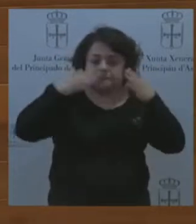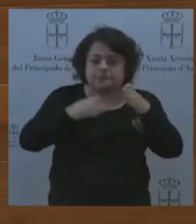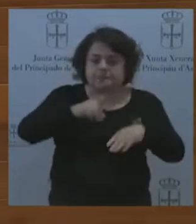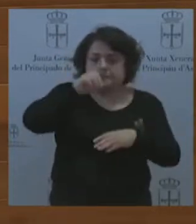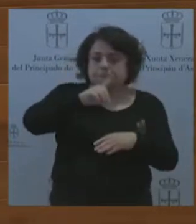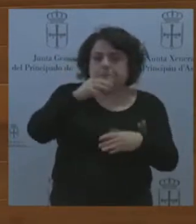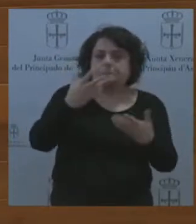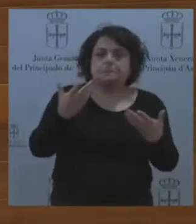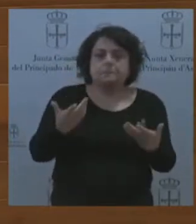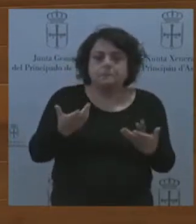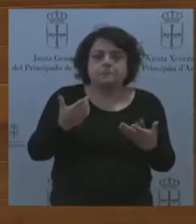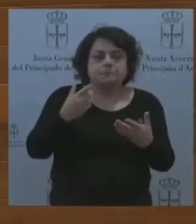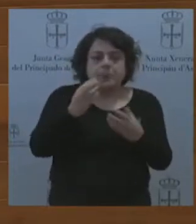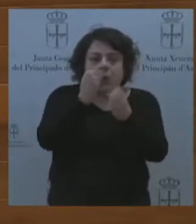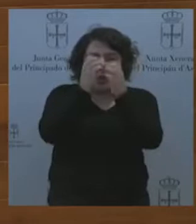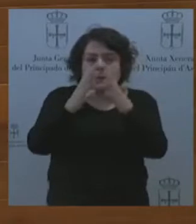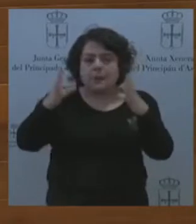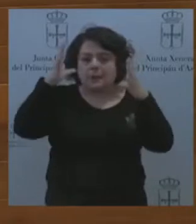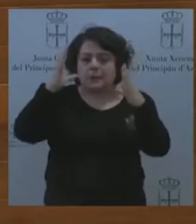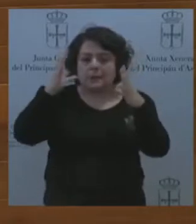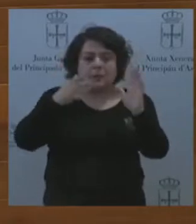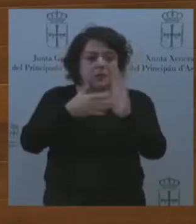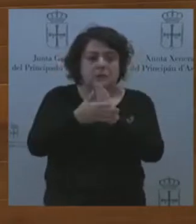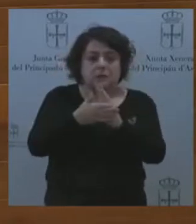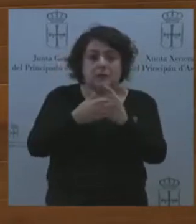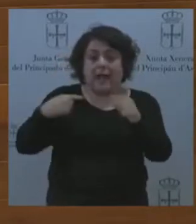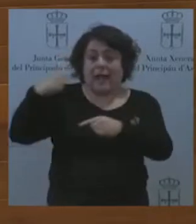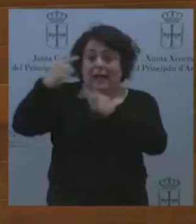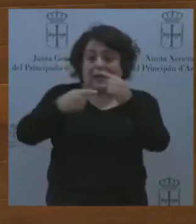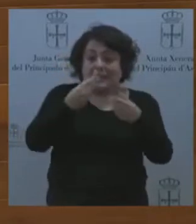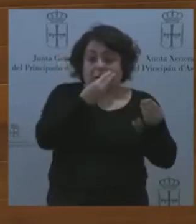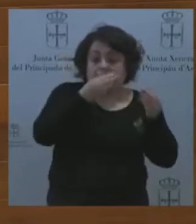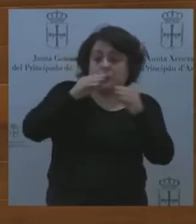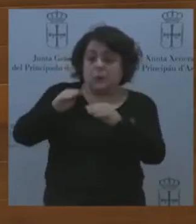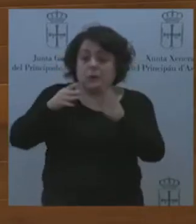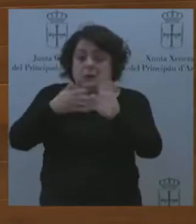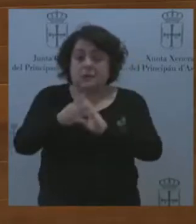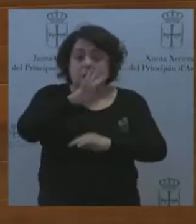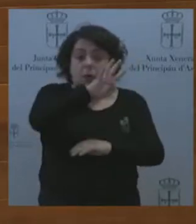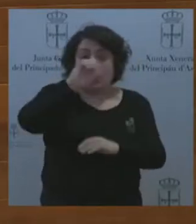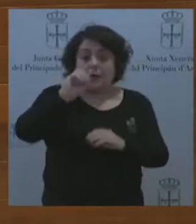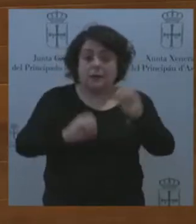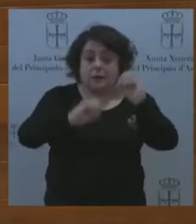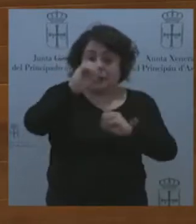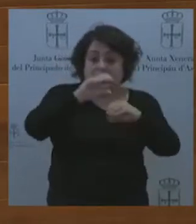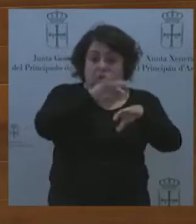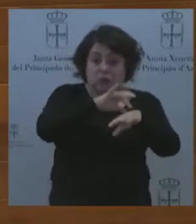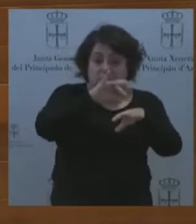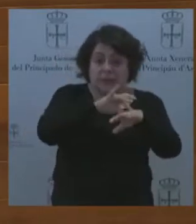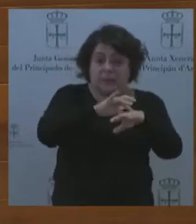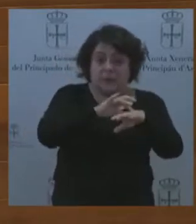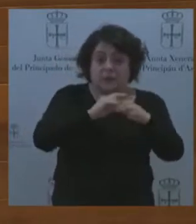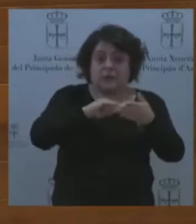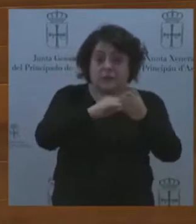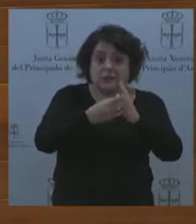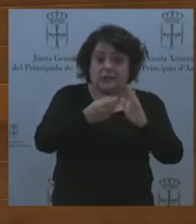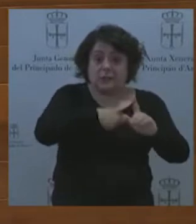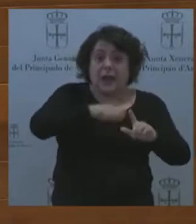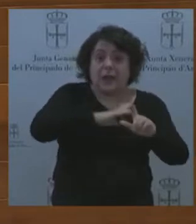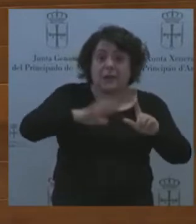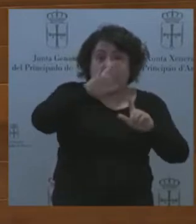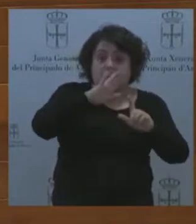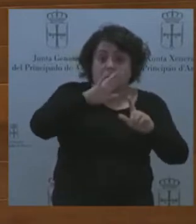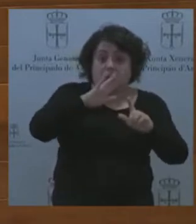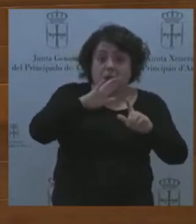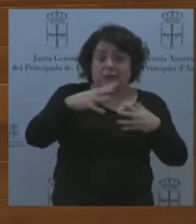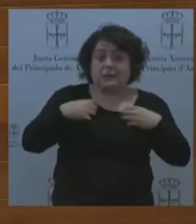relevo generacional, ya que el 40% de los facultativos del Sistema Nacional de Salud tienen más de 55 años. Faltan